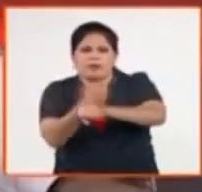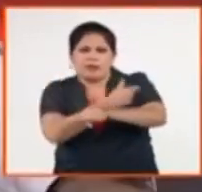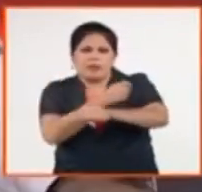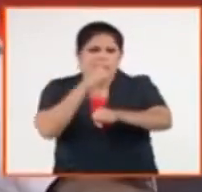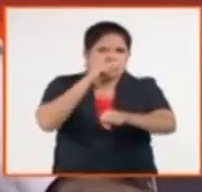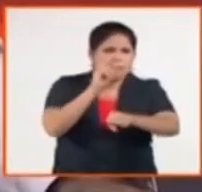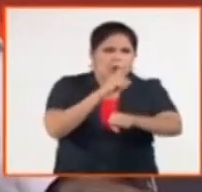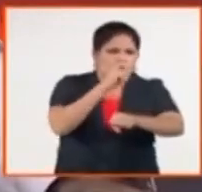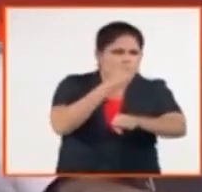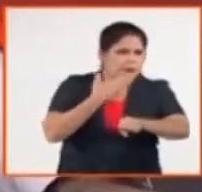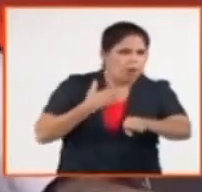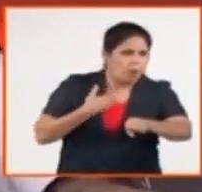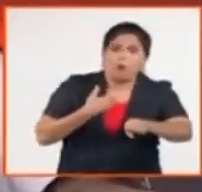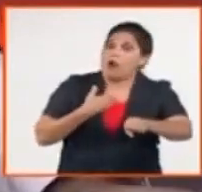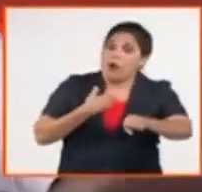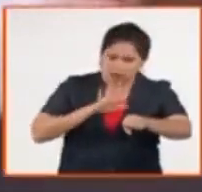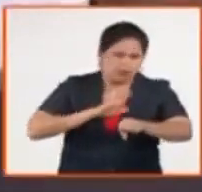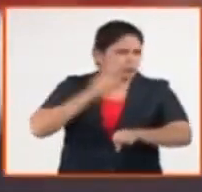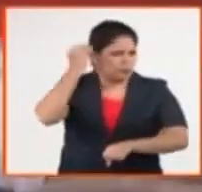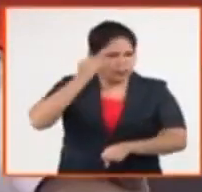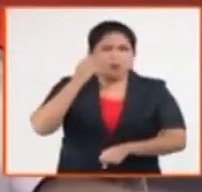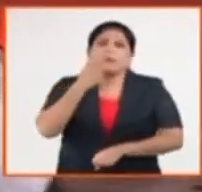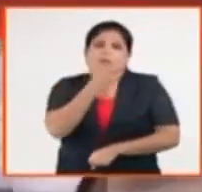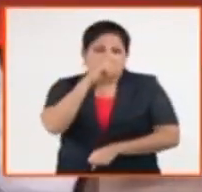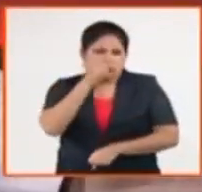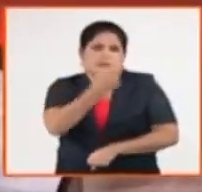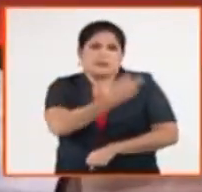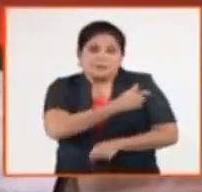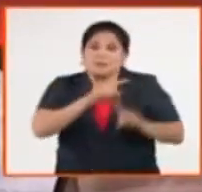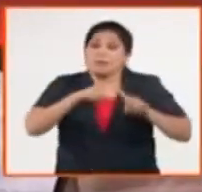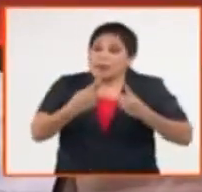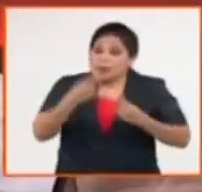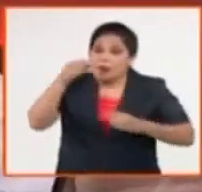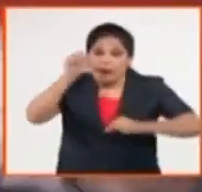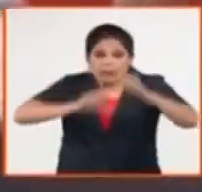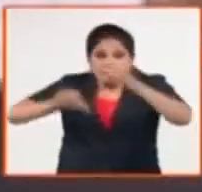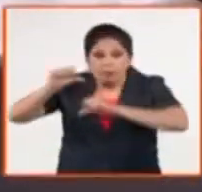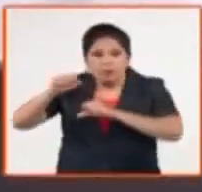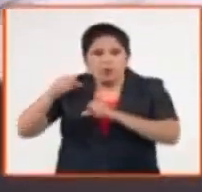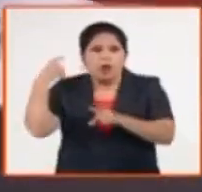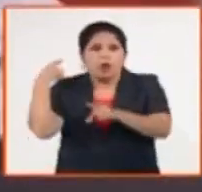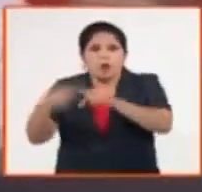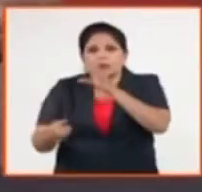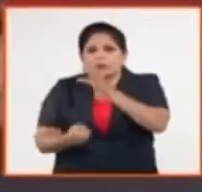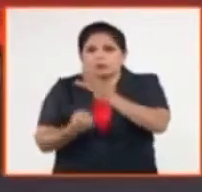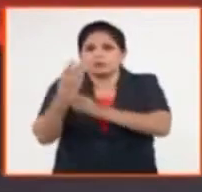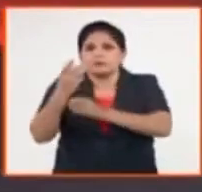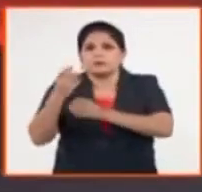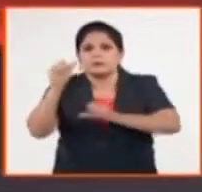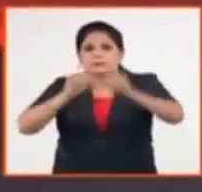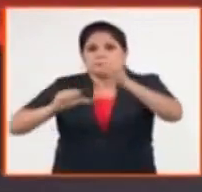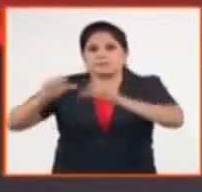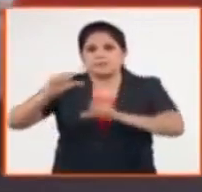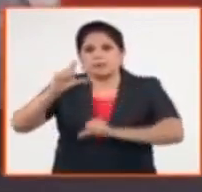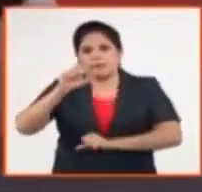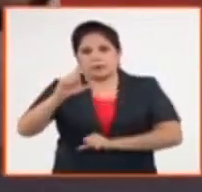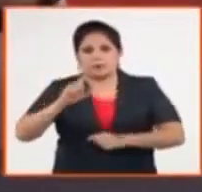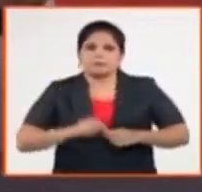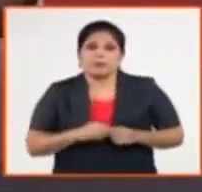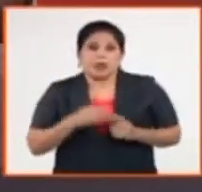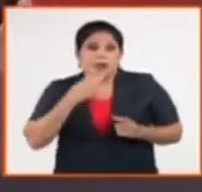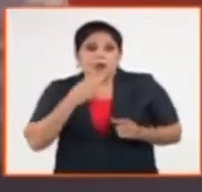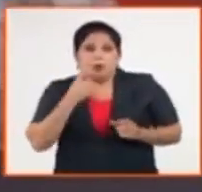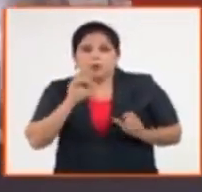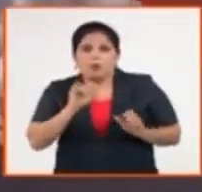ventaja de combinar diferentes vacunas. A esto se le denomina vacunación heteróloga. Es como enseñarle al